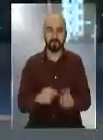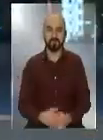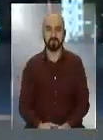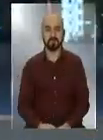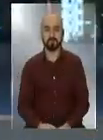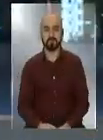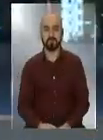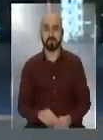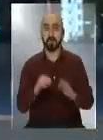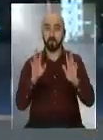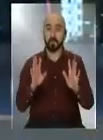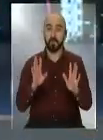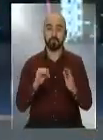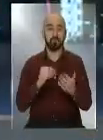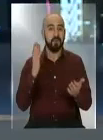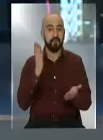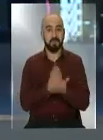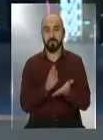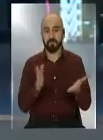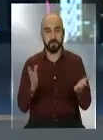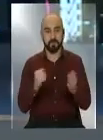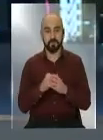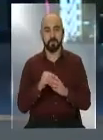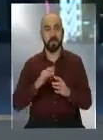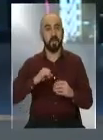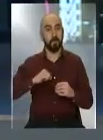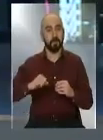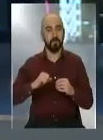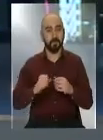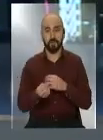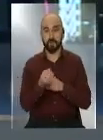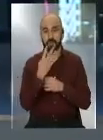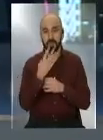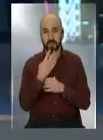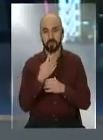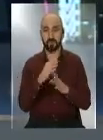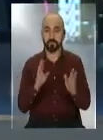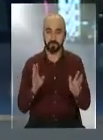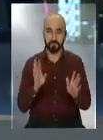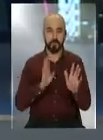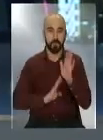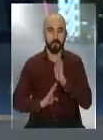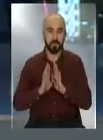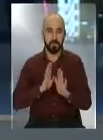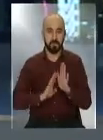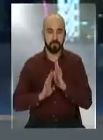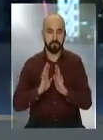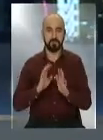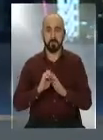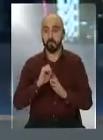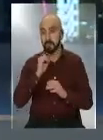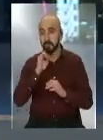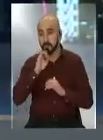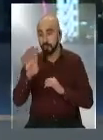Pero no es optativa y hay que utilizarla para prevenir contagios y evitar, quiero decir, contagiar a